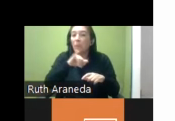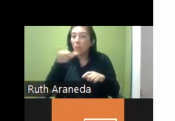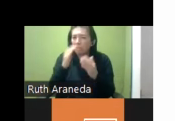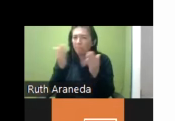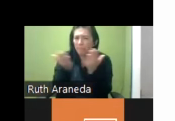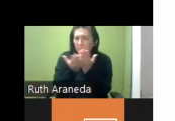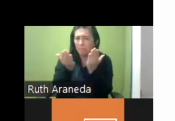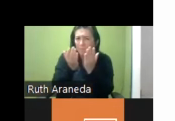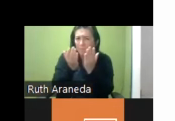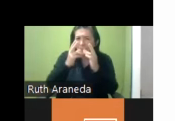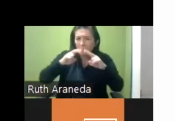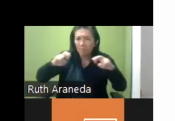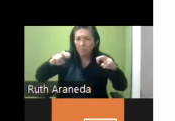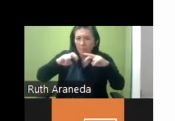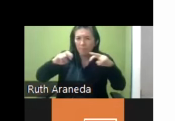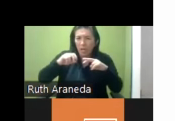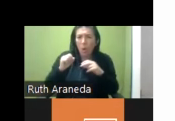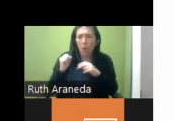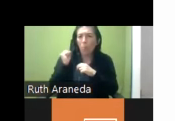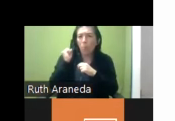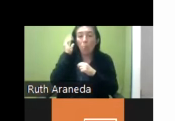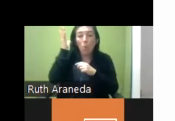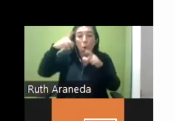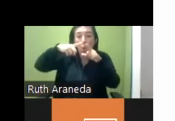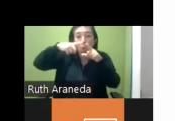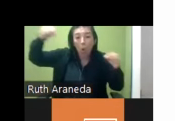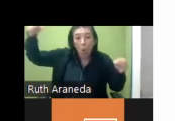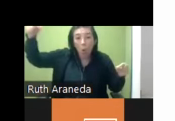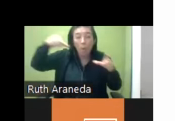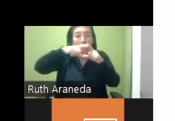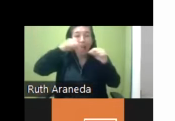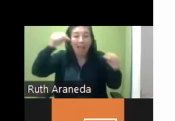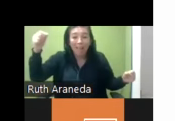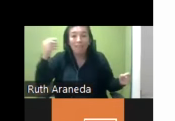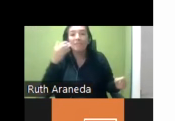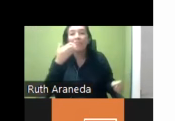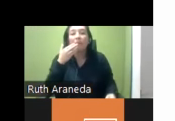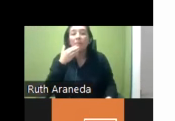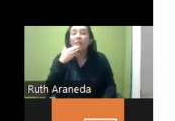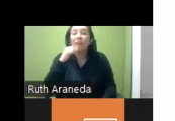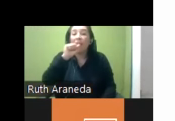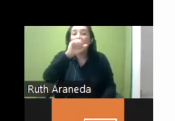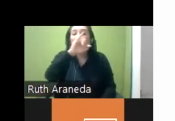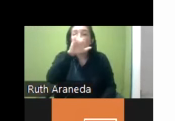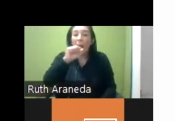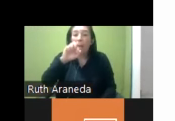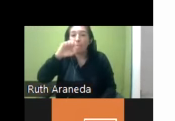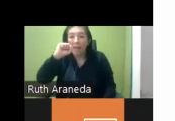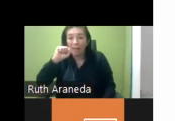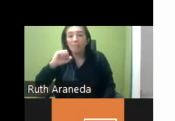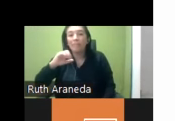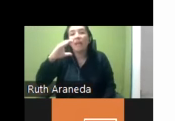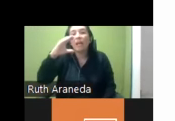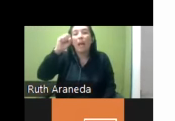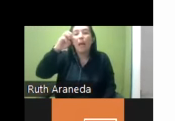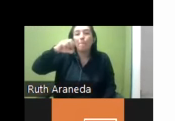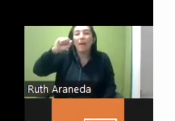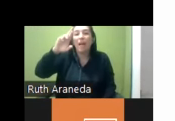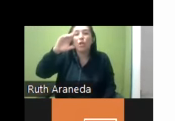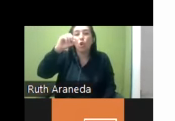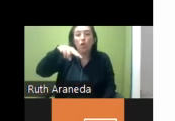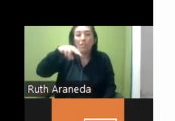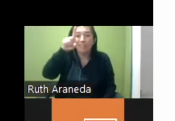las plumas encontradas en Pica 8, en Camarones también y en Azapa, se ha podido